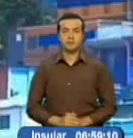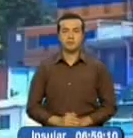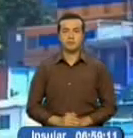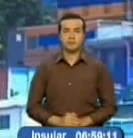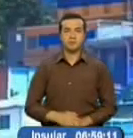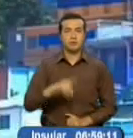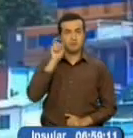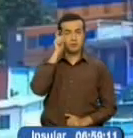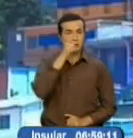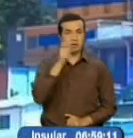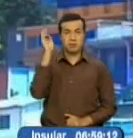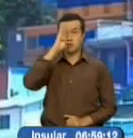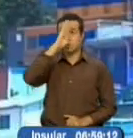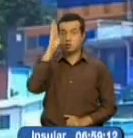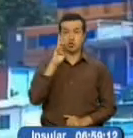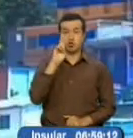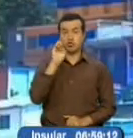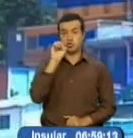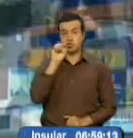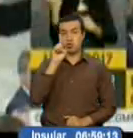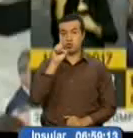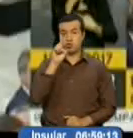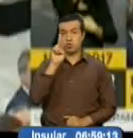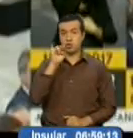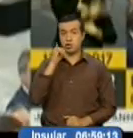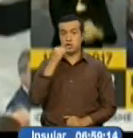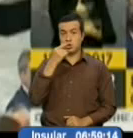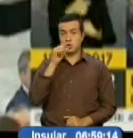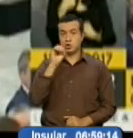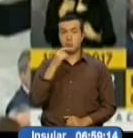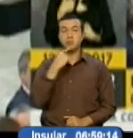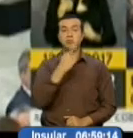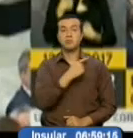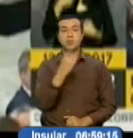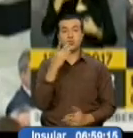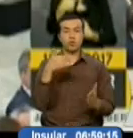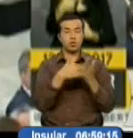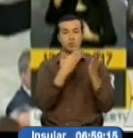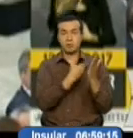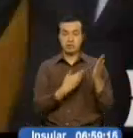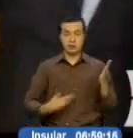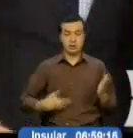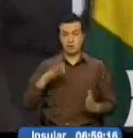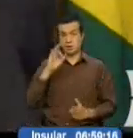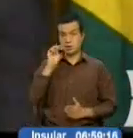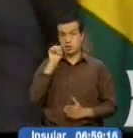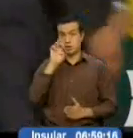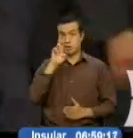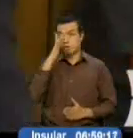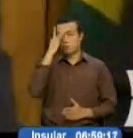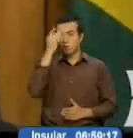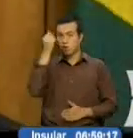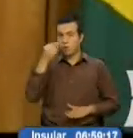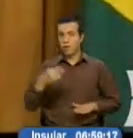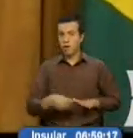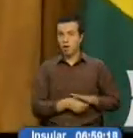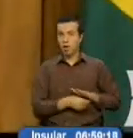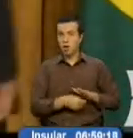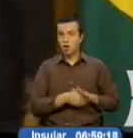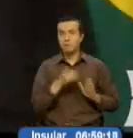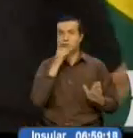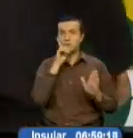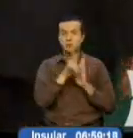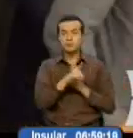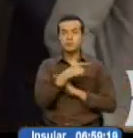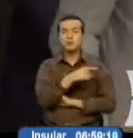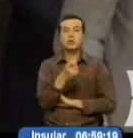El fiscal general de Brasil, Rodrigo Janot, presentó formalmente una acusación contra el presidente Michel Temer por recibir sobornos en una denuncia por corrupción